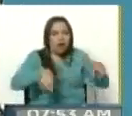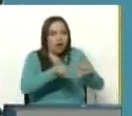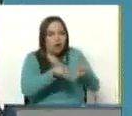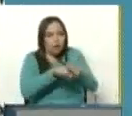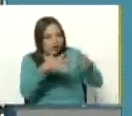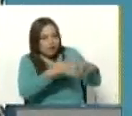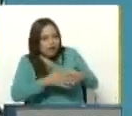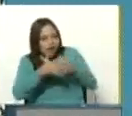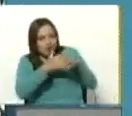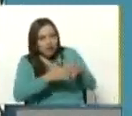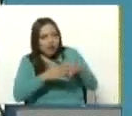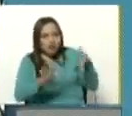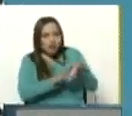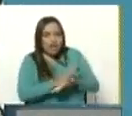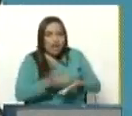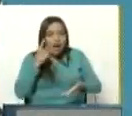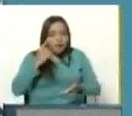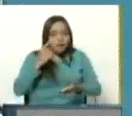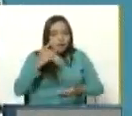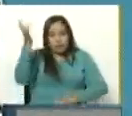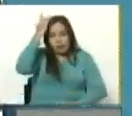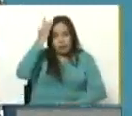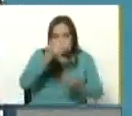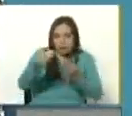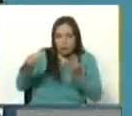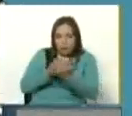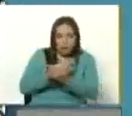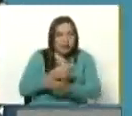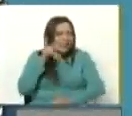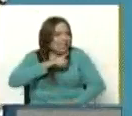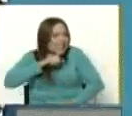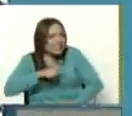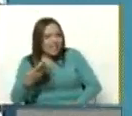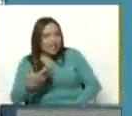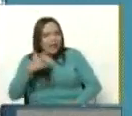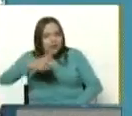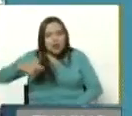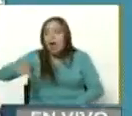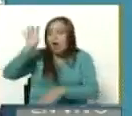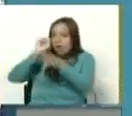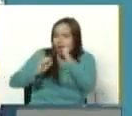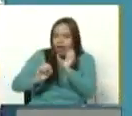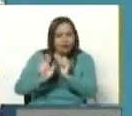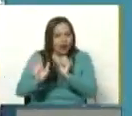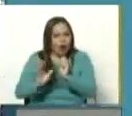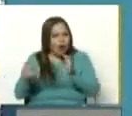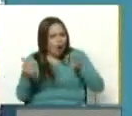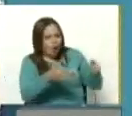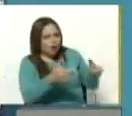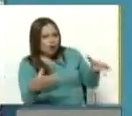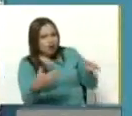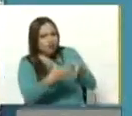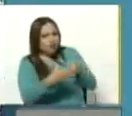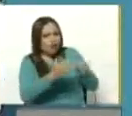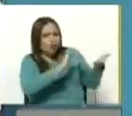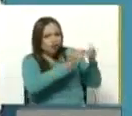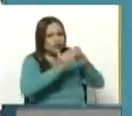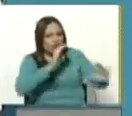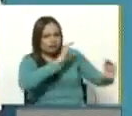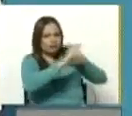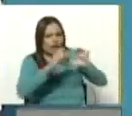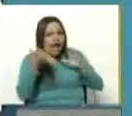acerca de lo que realmente está pasando y es un órgano de libertad, de